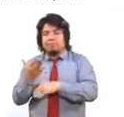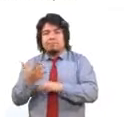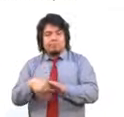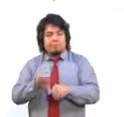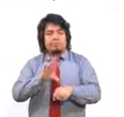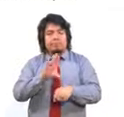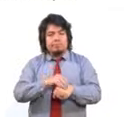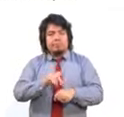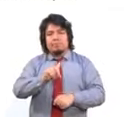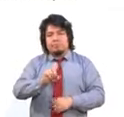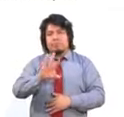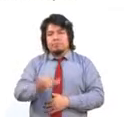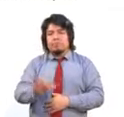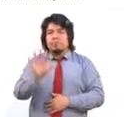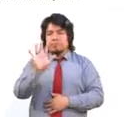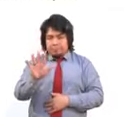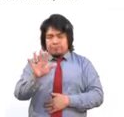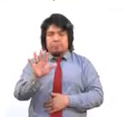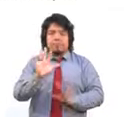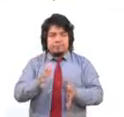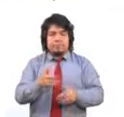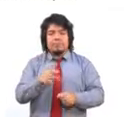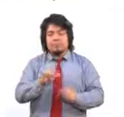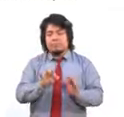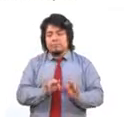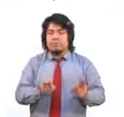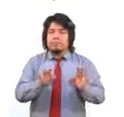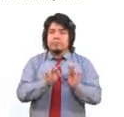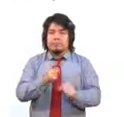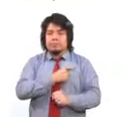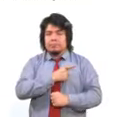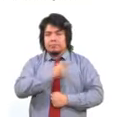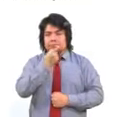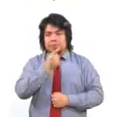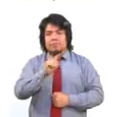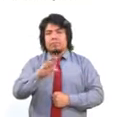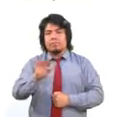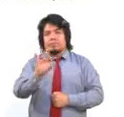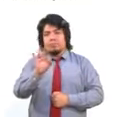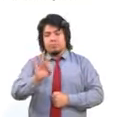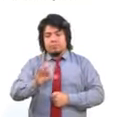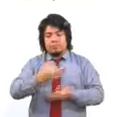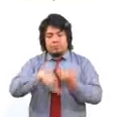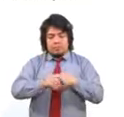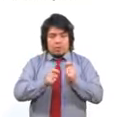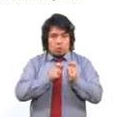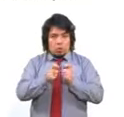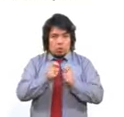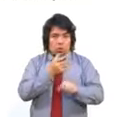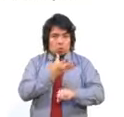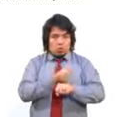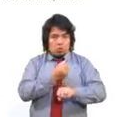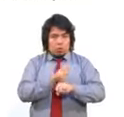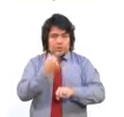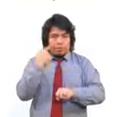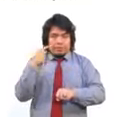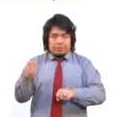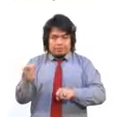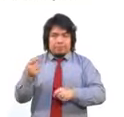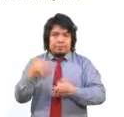concedido 155, pero es importante decir que el 90% de las medidas que nos otorga